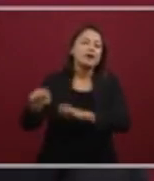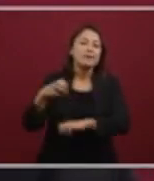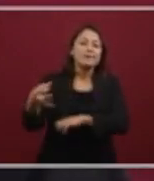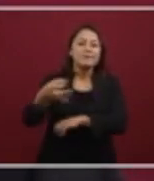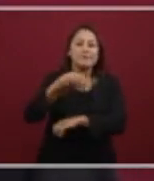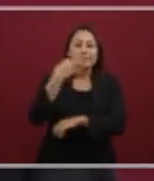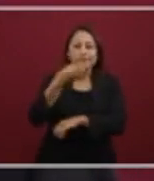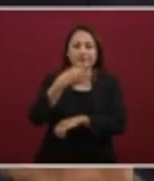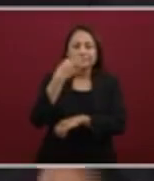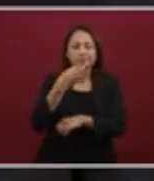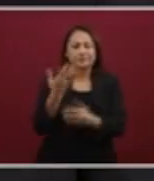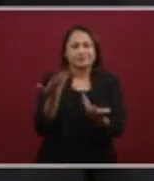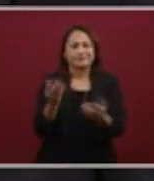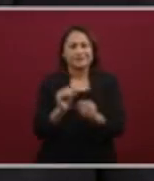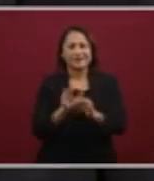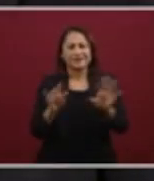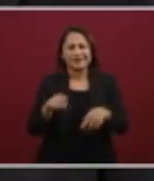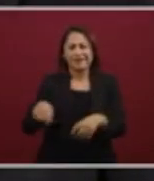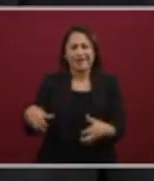imagínense el negocio,